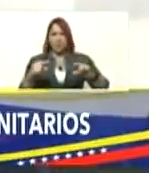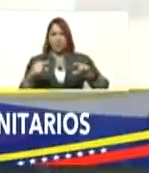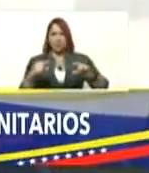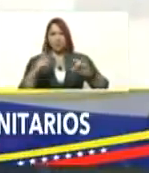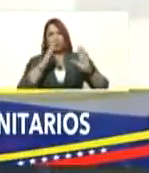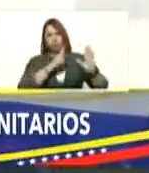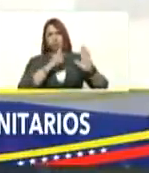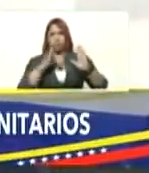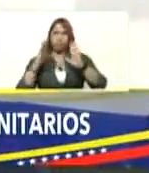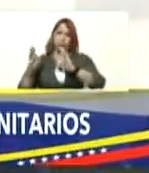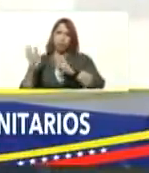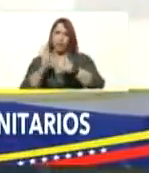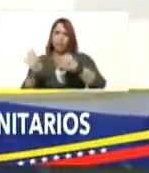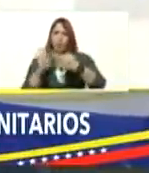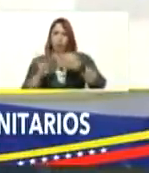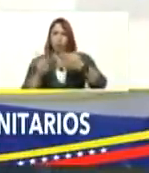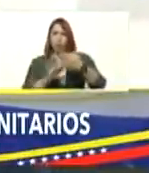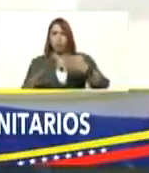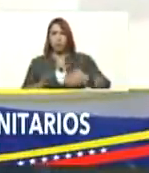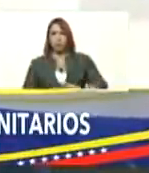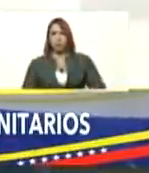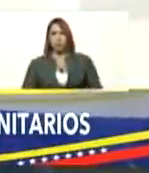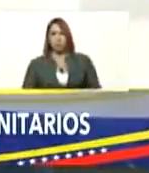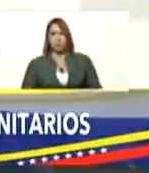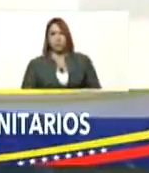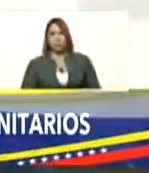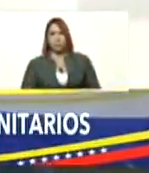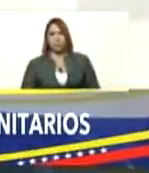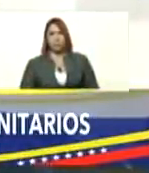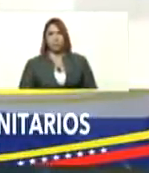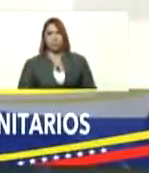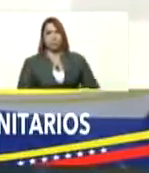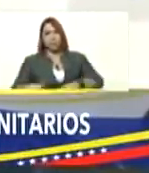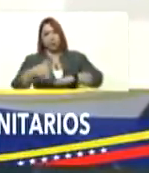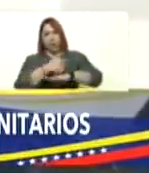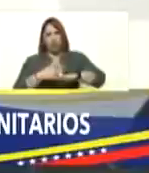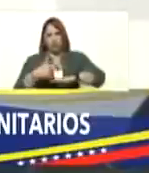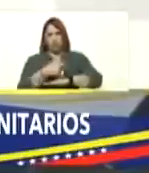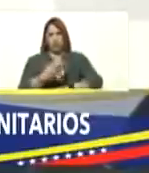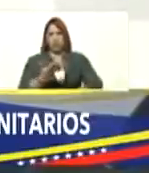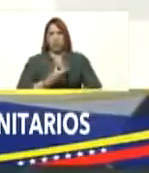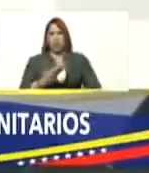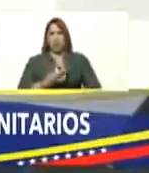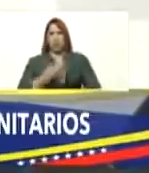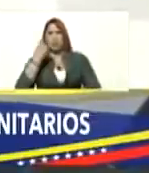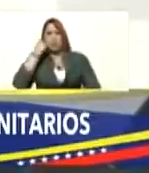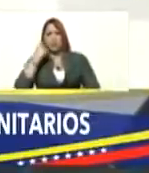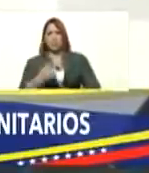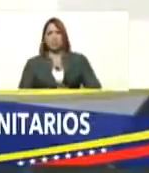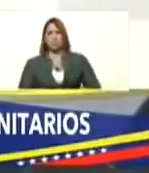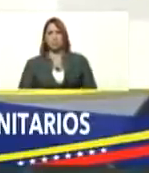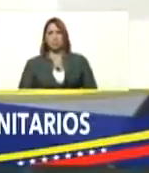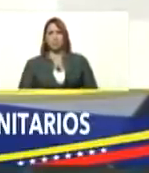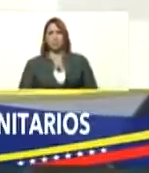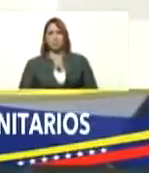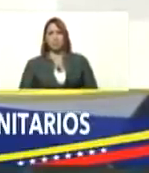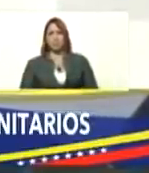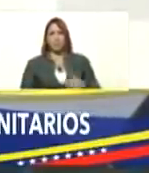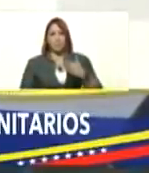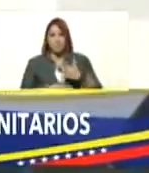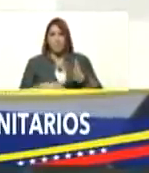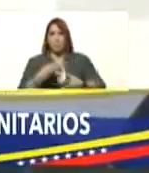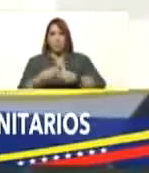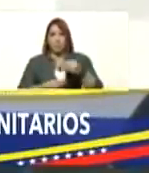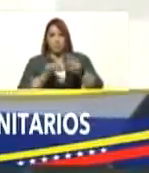de funcionamiento de gobernaciones y alcaldías. Vamos a hacer